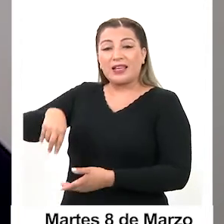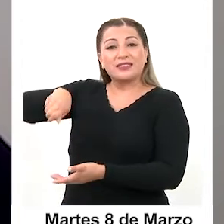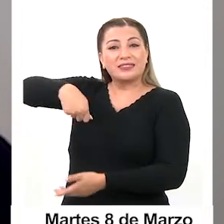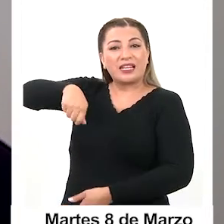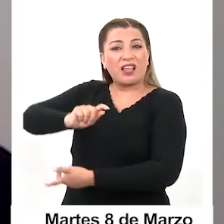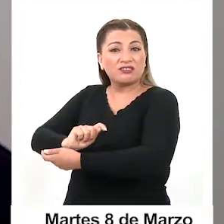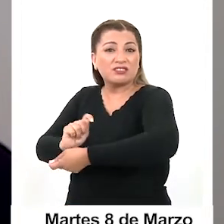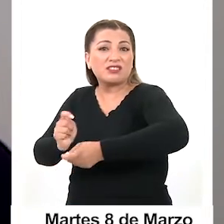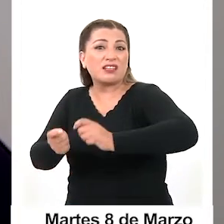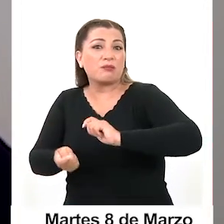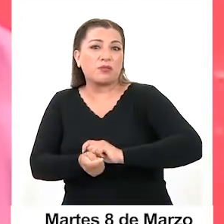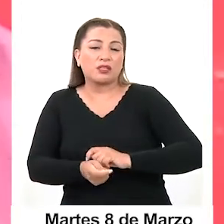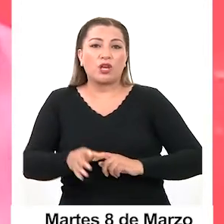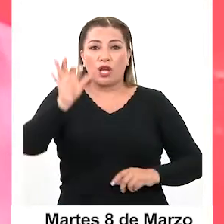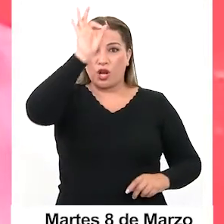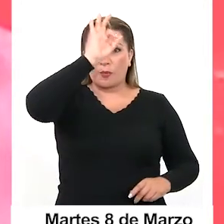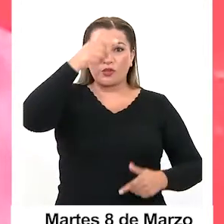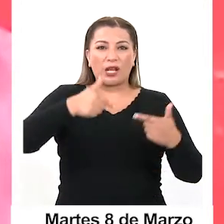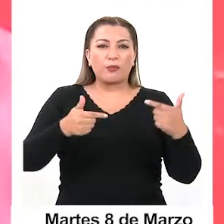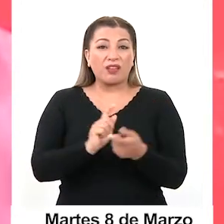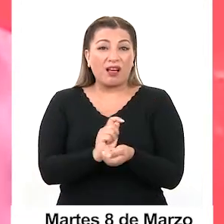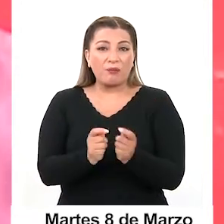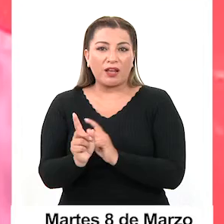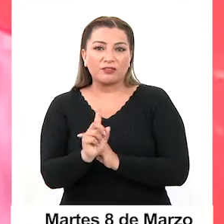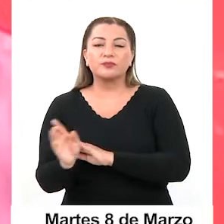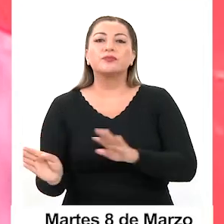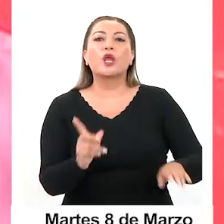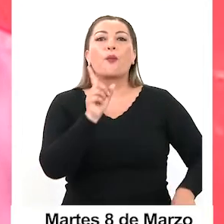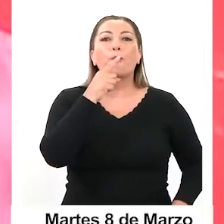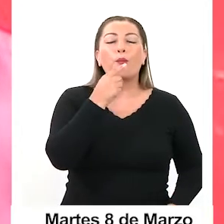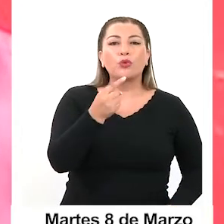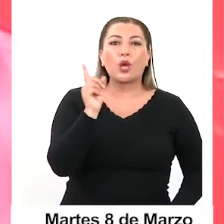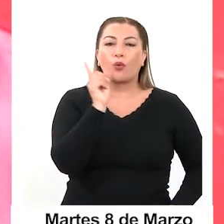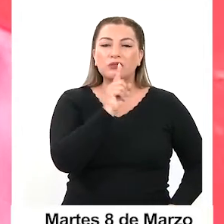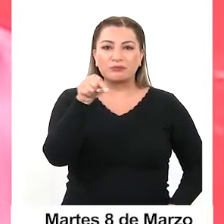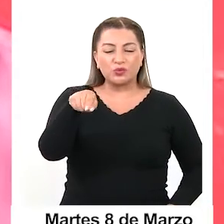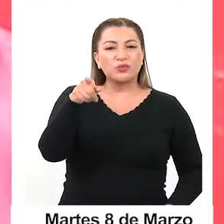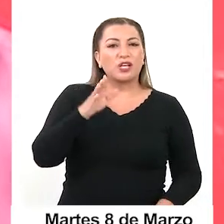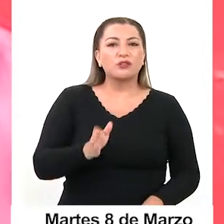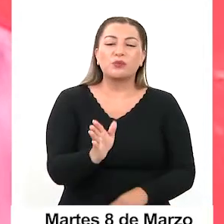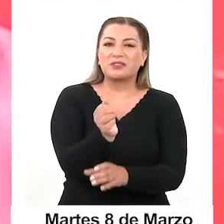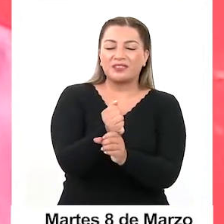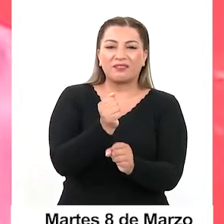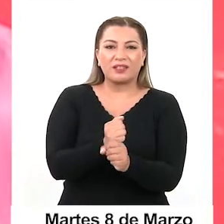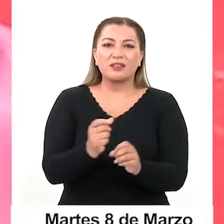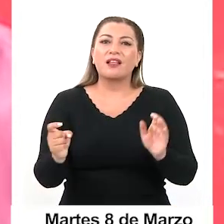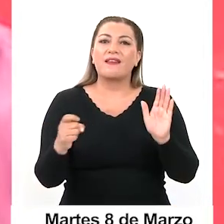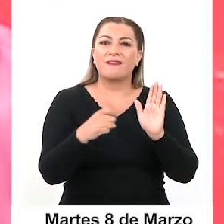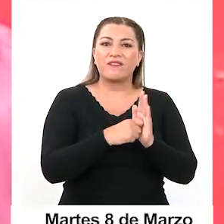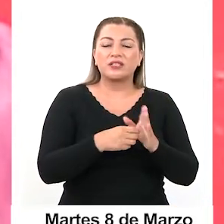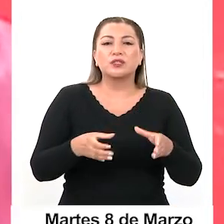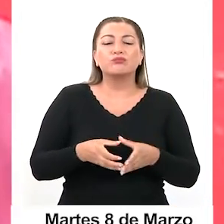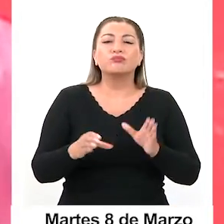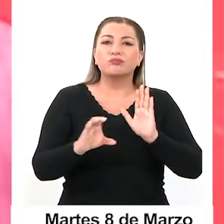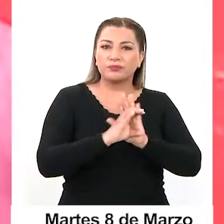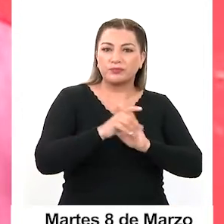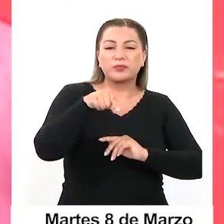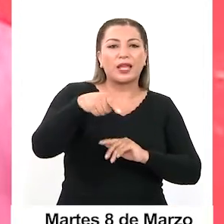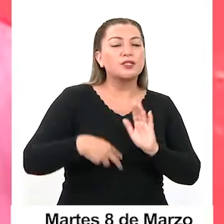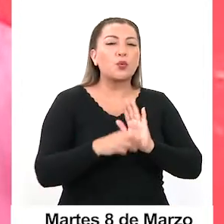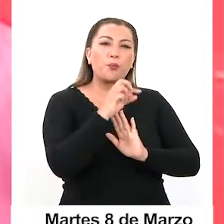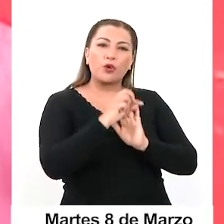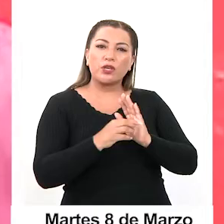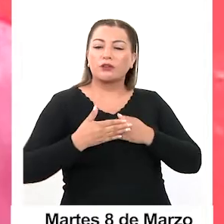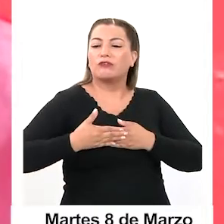personas sobre la política. Por último, cuéntame, ¿ustedes van a seguir trabajando durante el periodo que dure la convención? ¿Es un proyecto